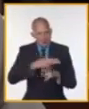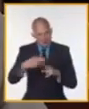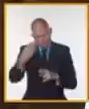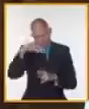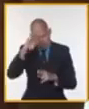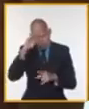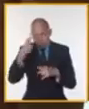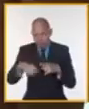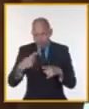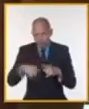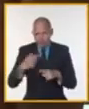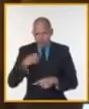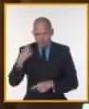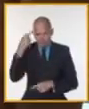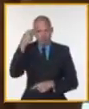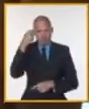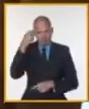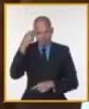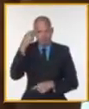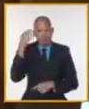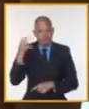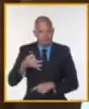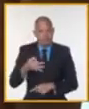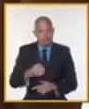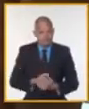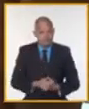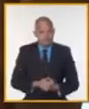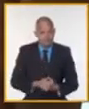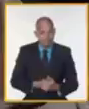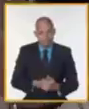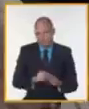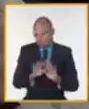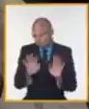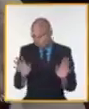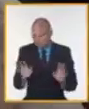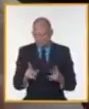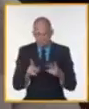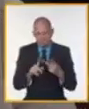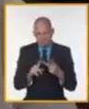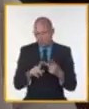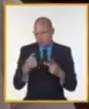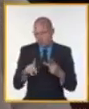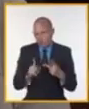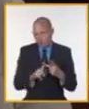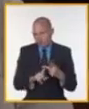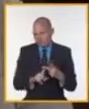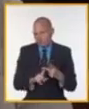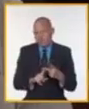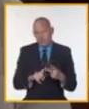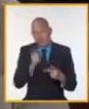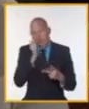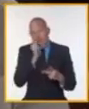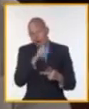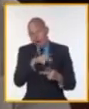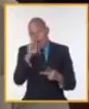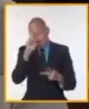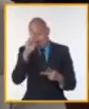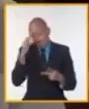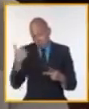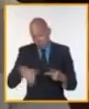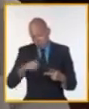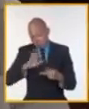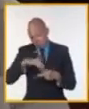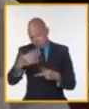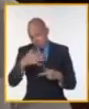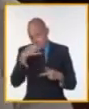bien en el análisis que se hizo en el Buró Político. Y el otro tema, que yo lo voy a abordar brevemente, pero quizás el ministro de Salud después pueda profundizar más este